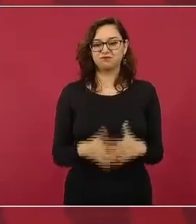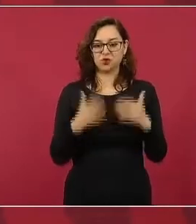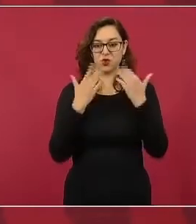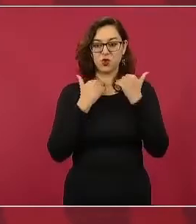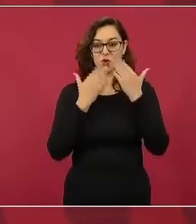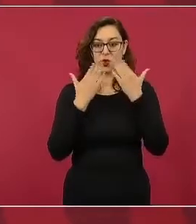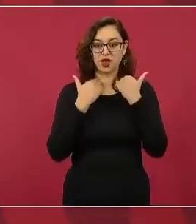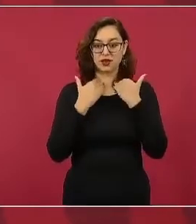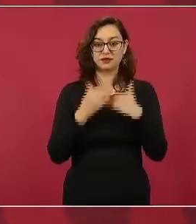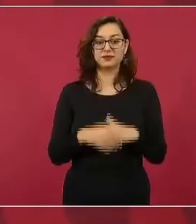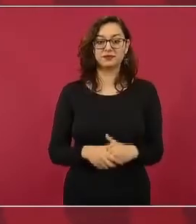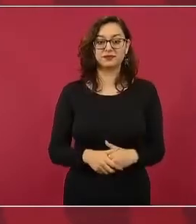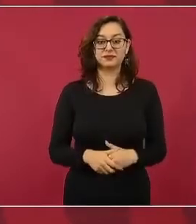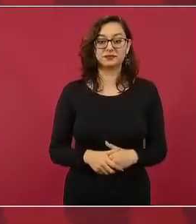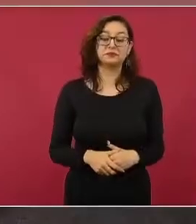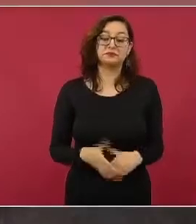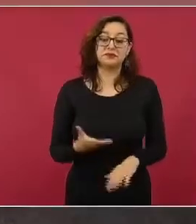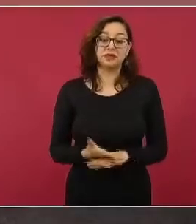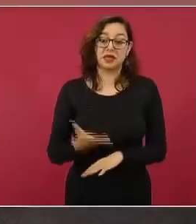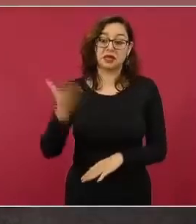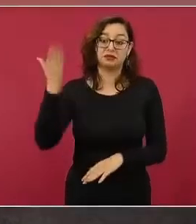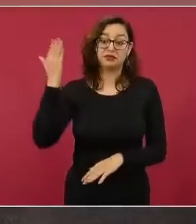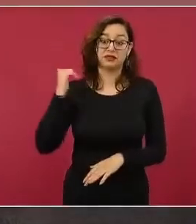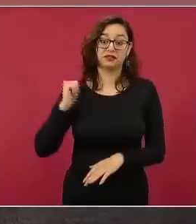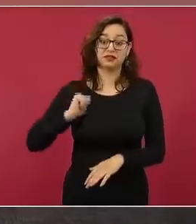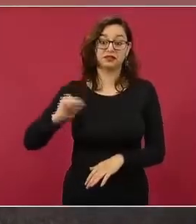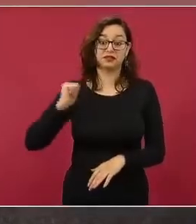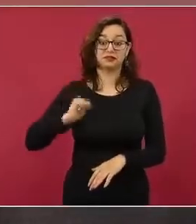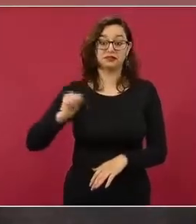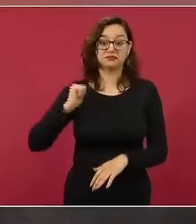Nada más que ahí se dio un fenómeno interesante.